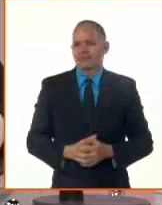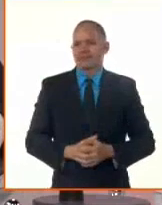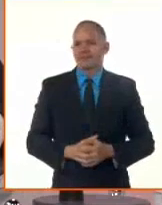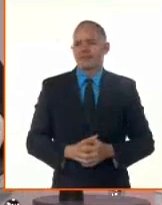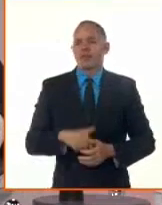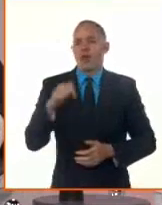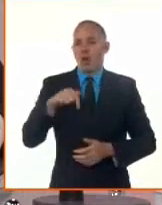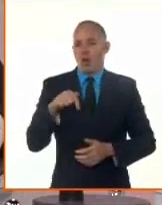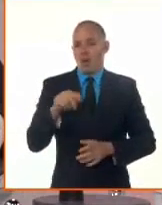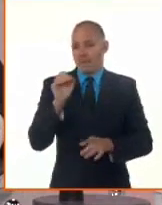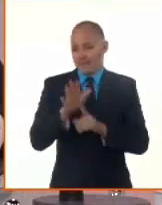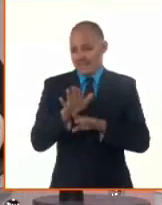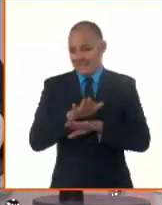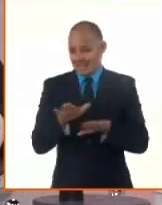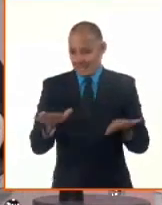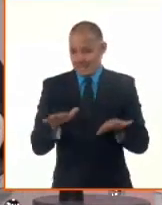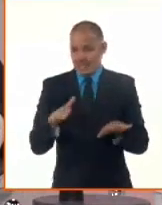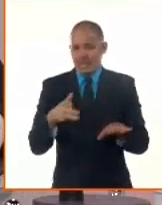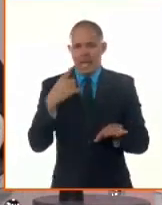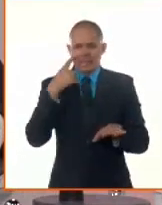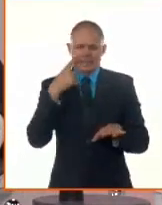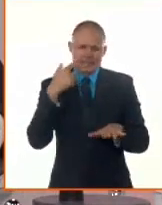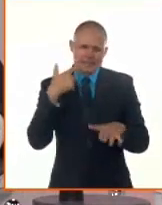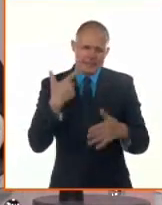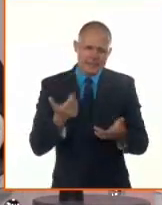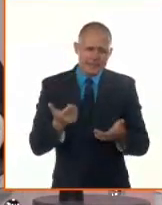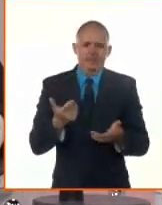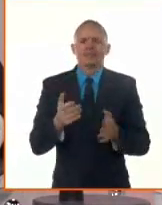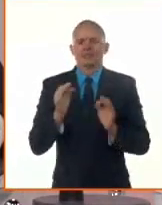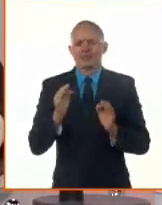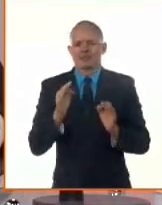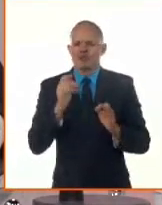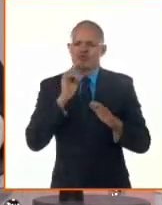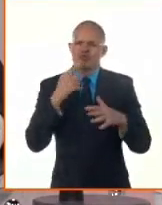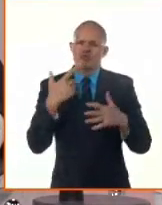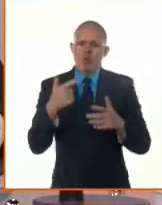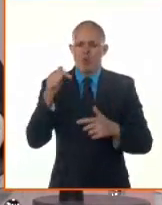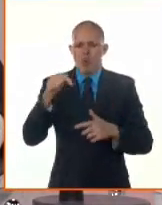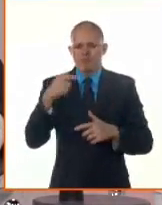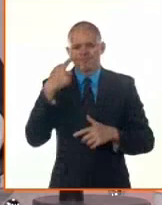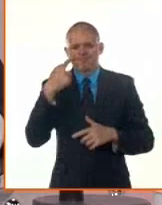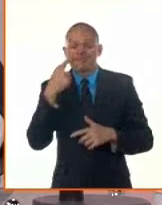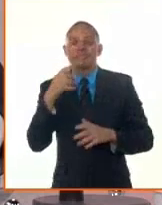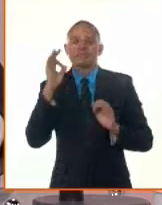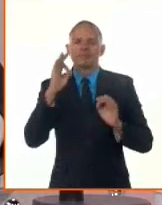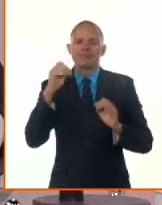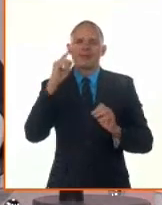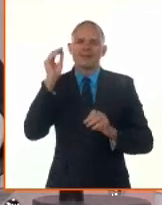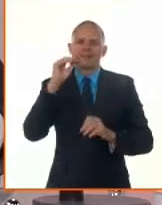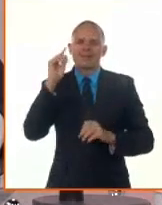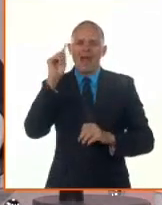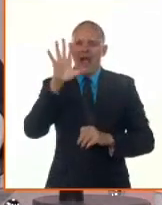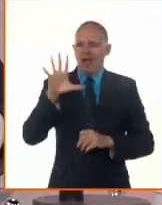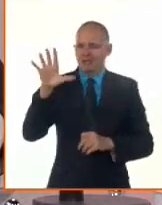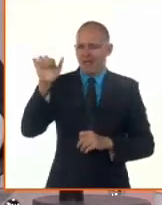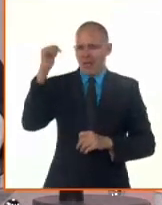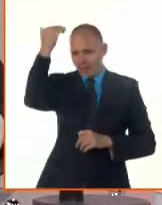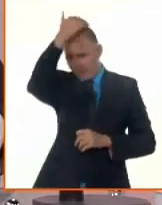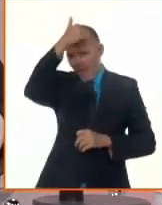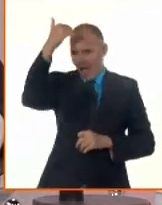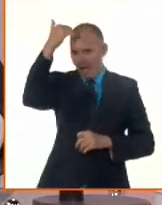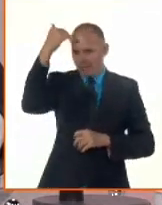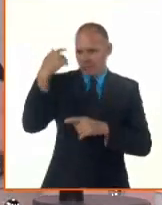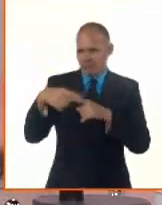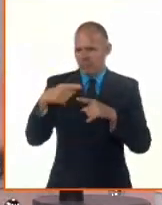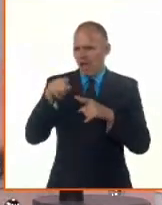a comenzar con nuestra mirada con nuestro análisis puestos sobre medio oriente cosas muy interesantes están pasando